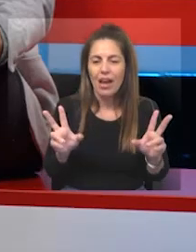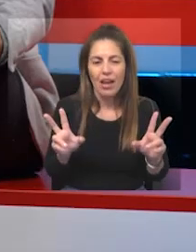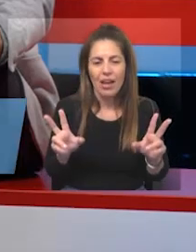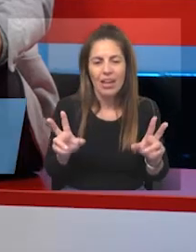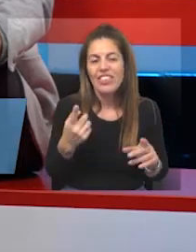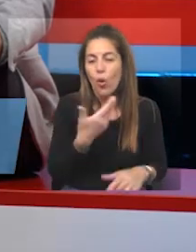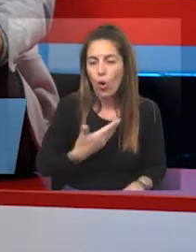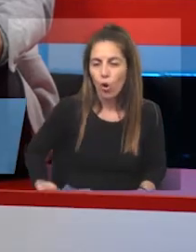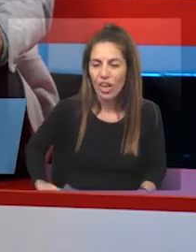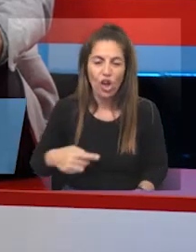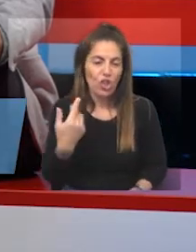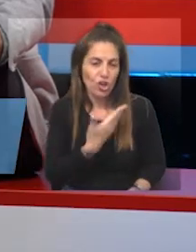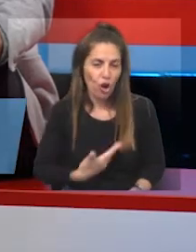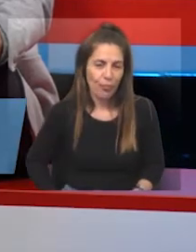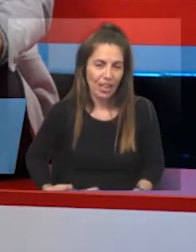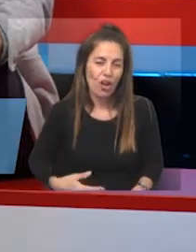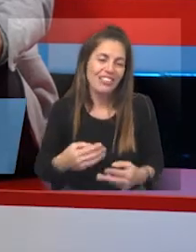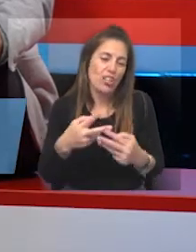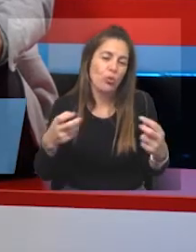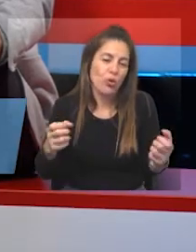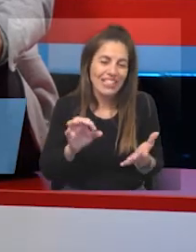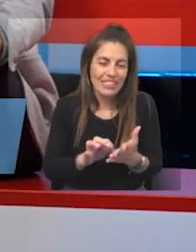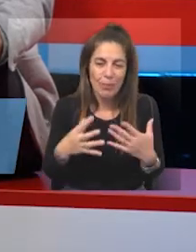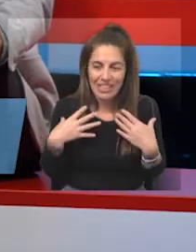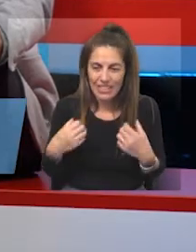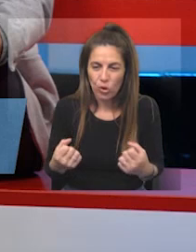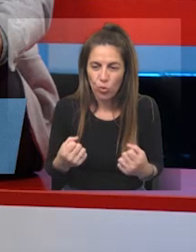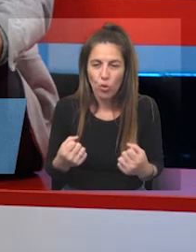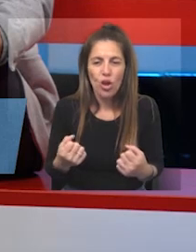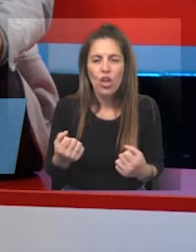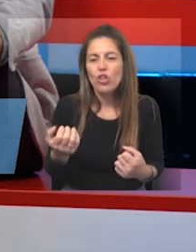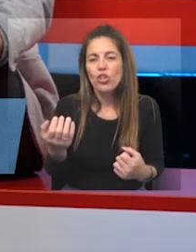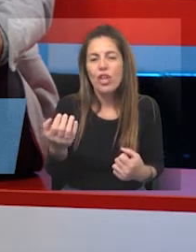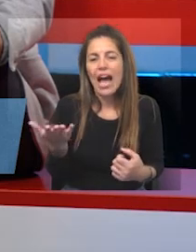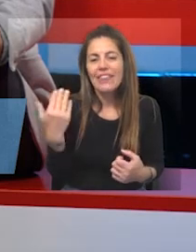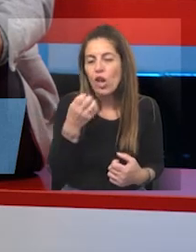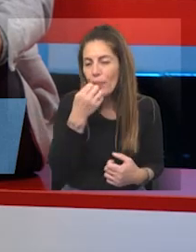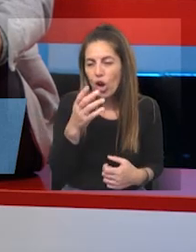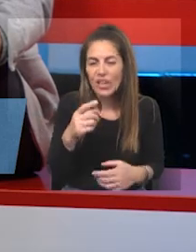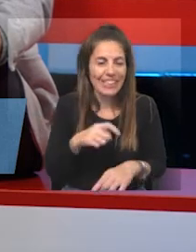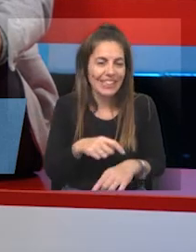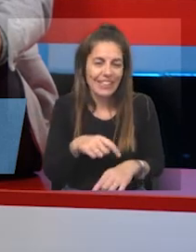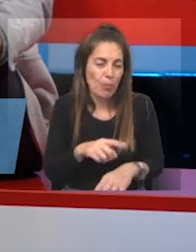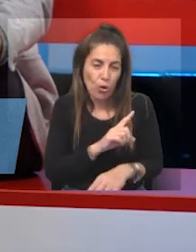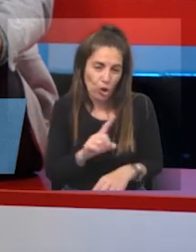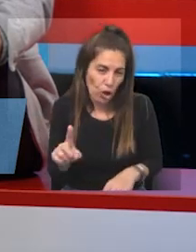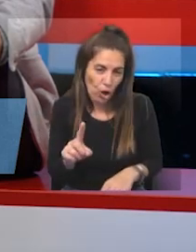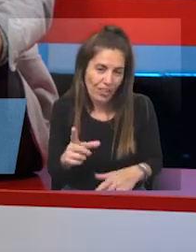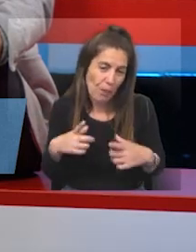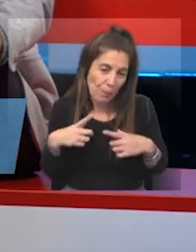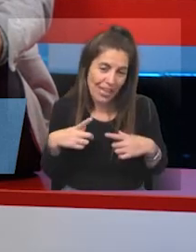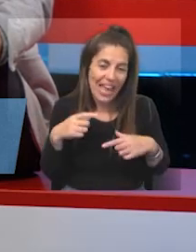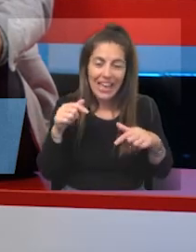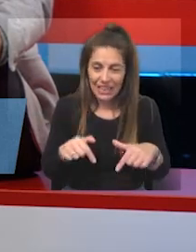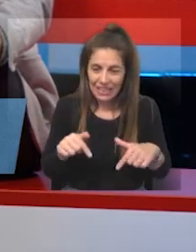de un gobierno de otro yo creo que es estructural del sistema de salud No eran tampoco los mejores tiempos de espera en los gobiernos anteriores este en